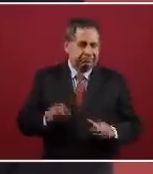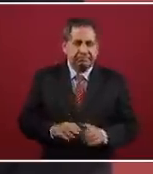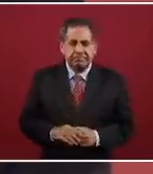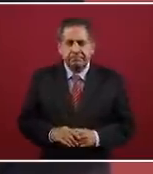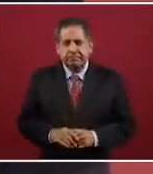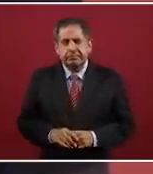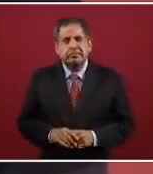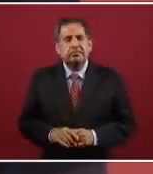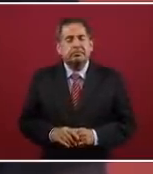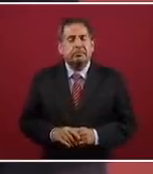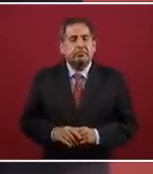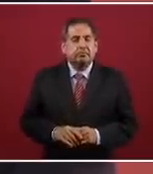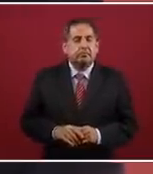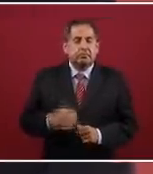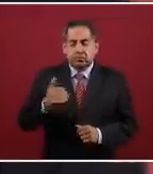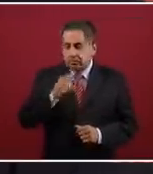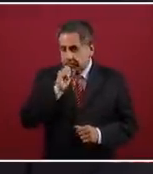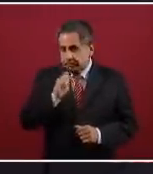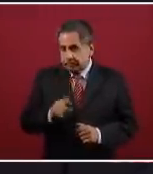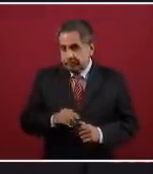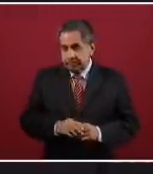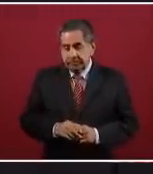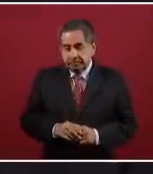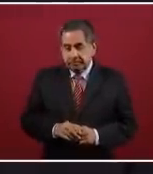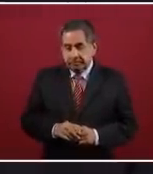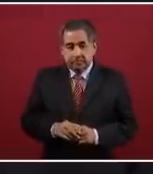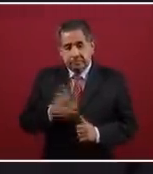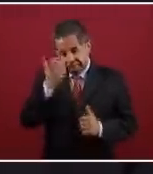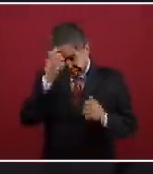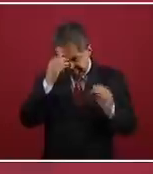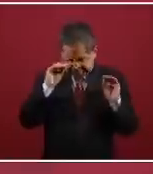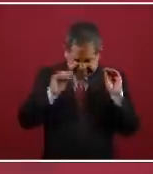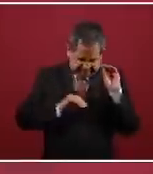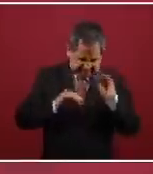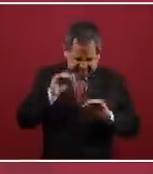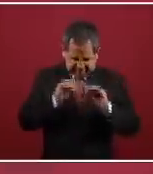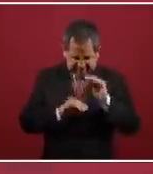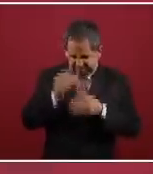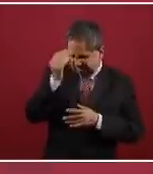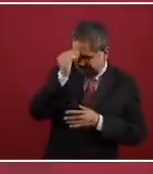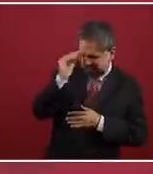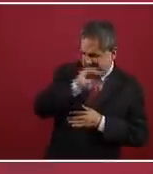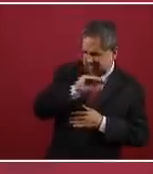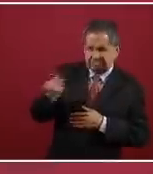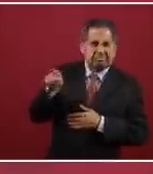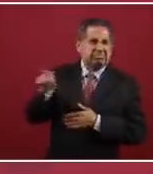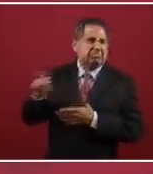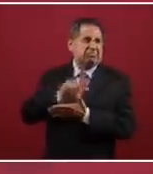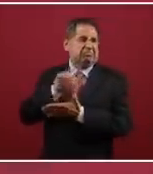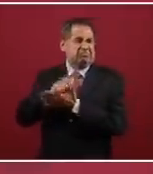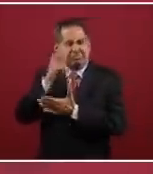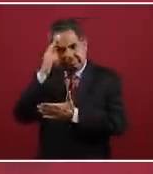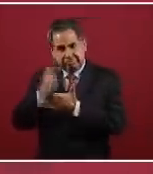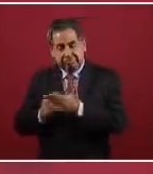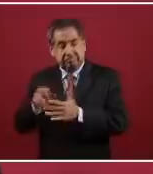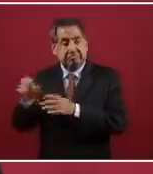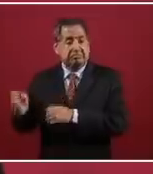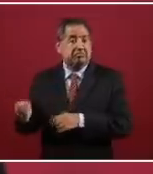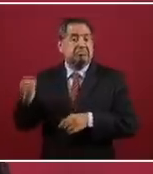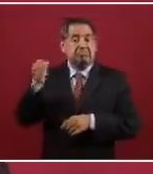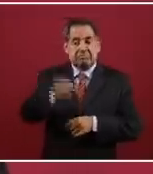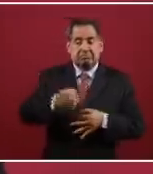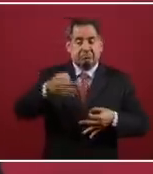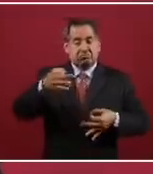Sí. Y me fabricaron el delito y me llevaron